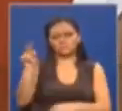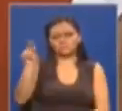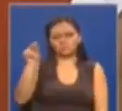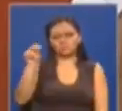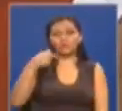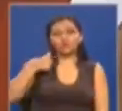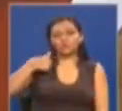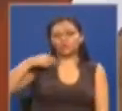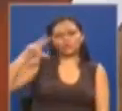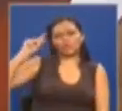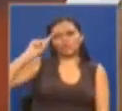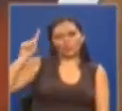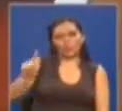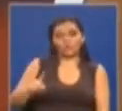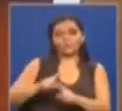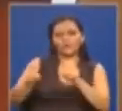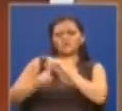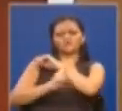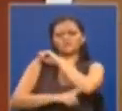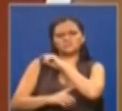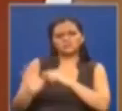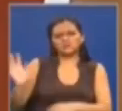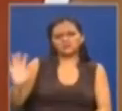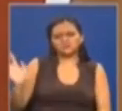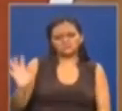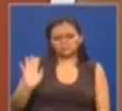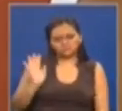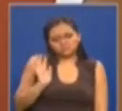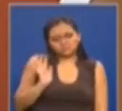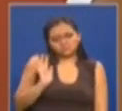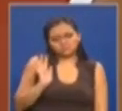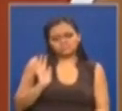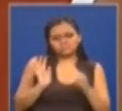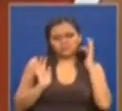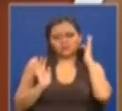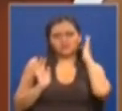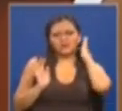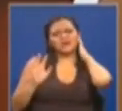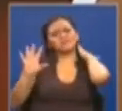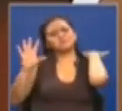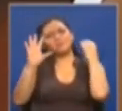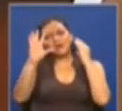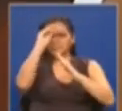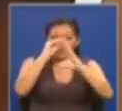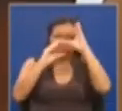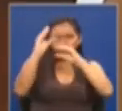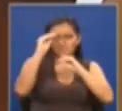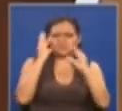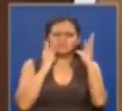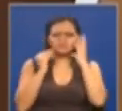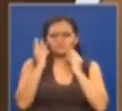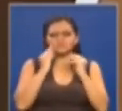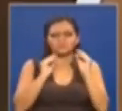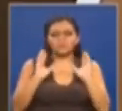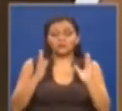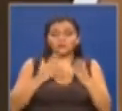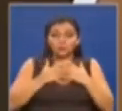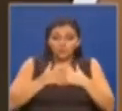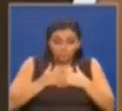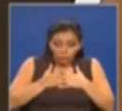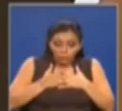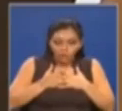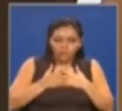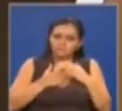no comparto esta actitud, no haber sanciones, porque no son rezagos del viejo país, es un aprendizaje. Pero todos, con todo cariño, todos los